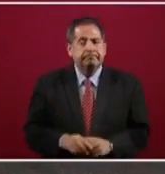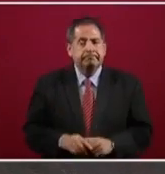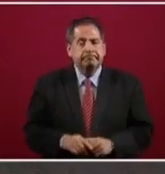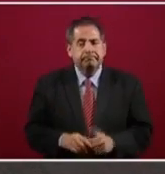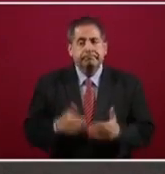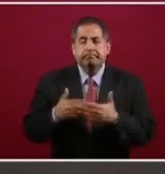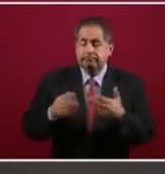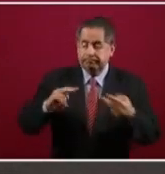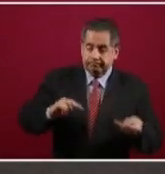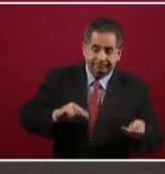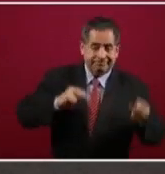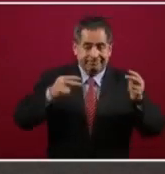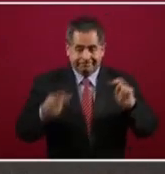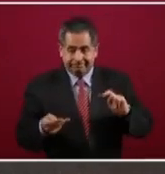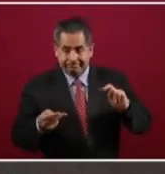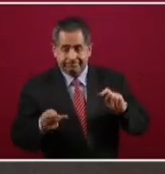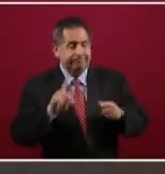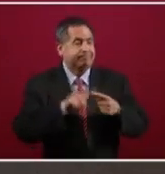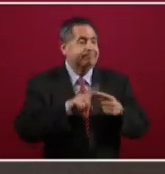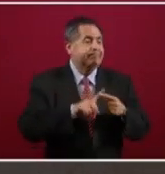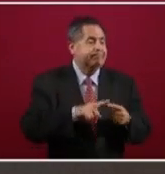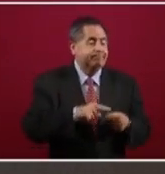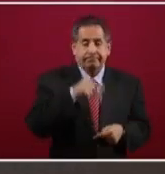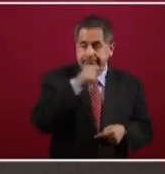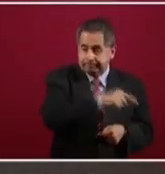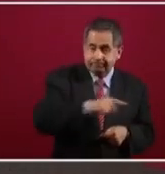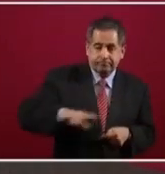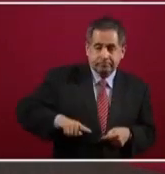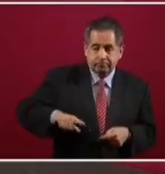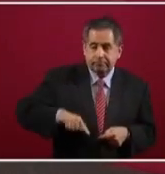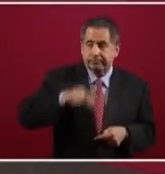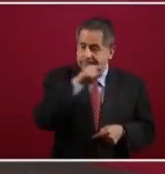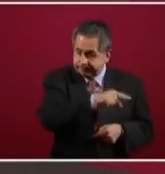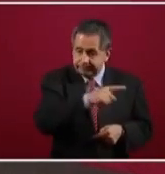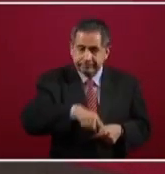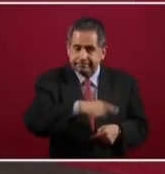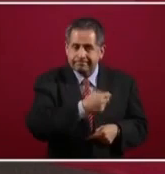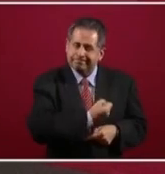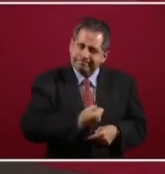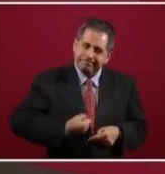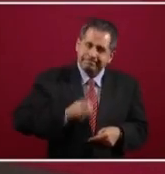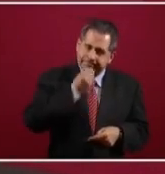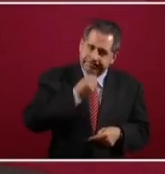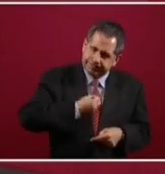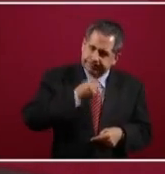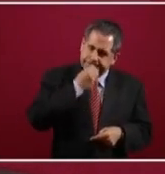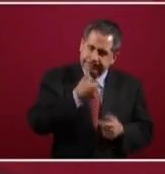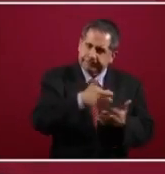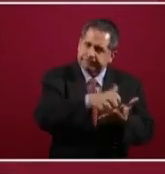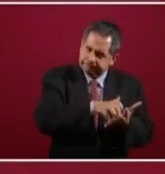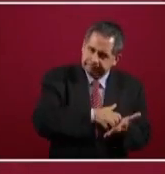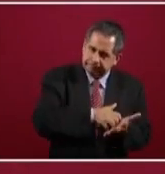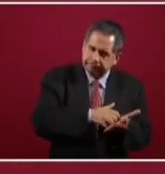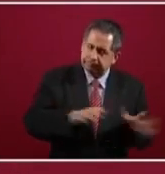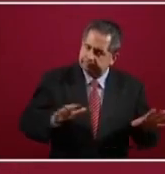Ahora el que se tiene que apretar el cinturón es el gobierno. Ese es el cambio.